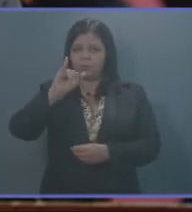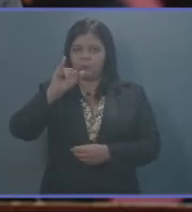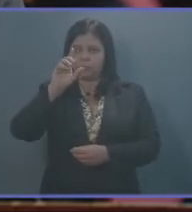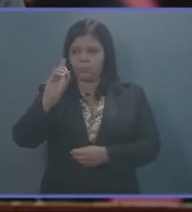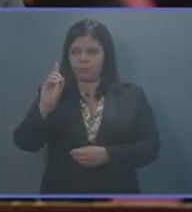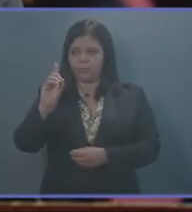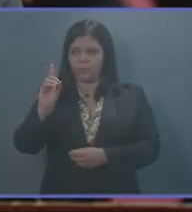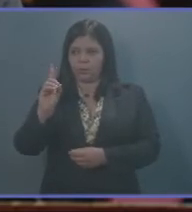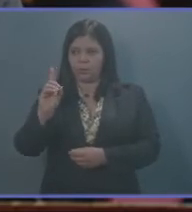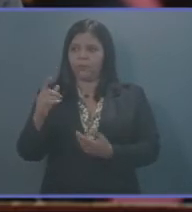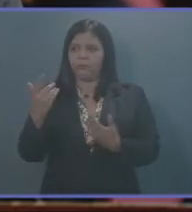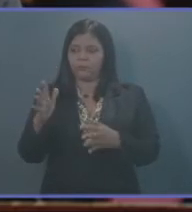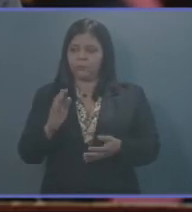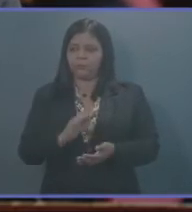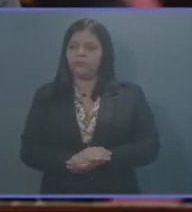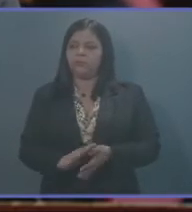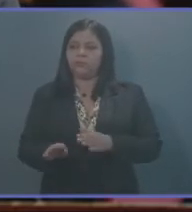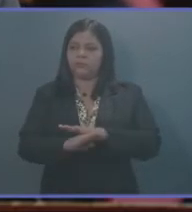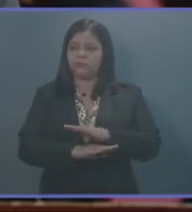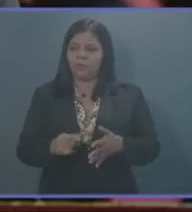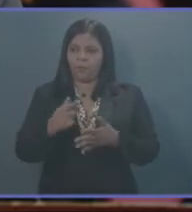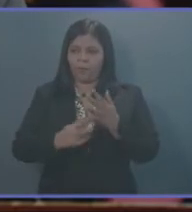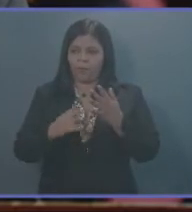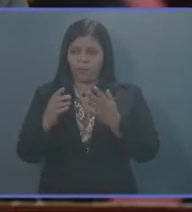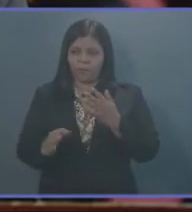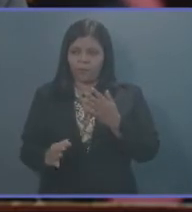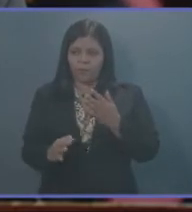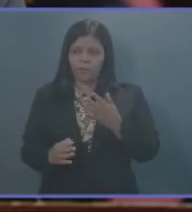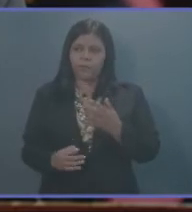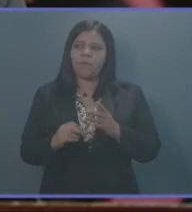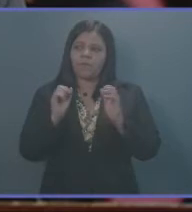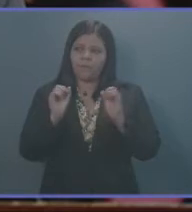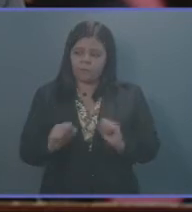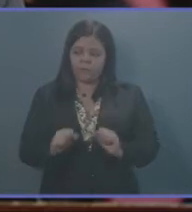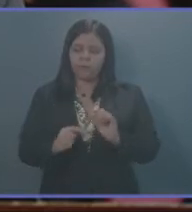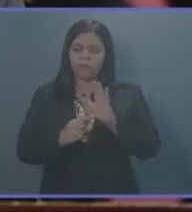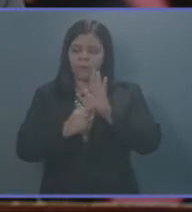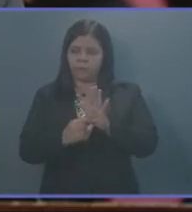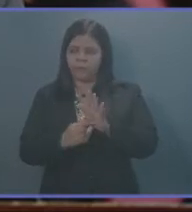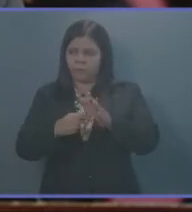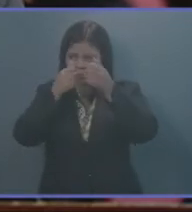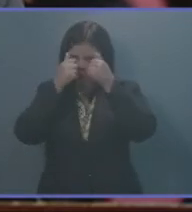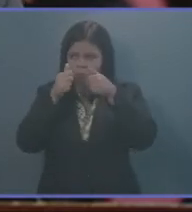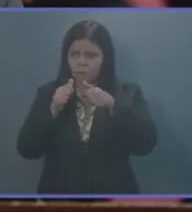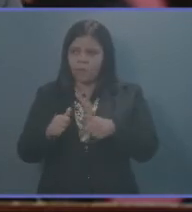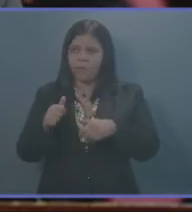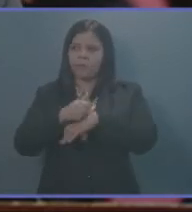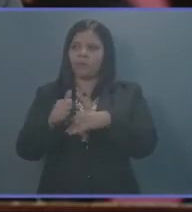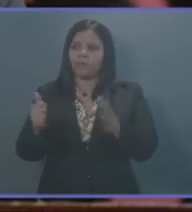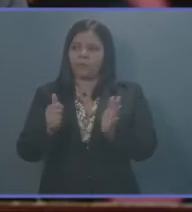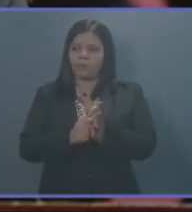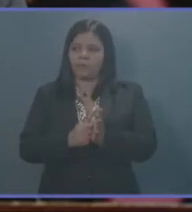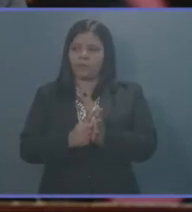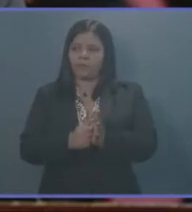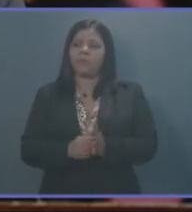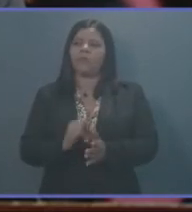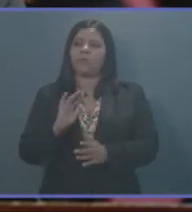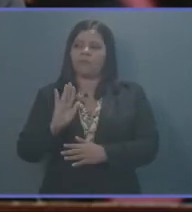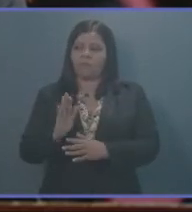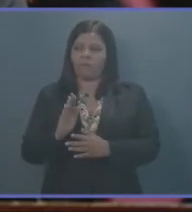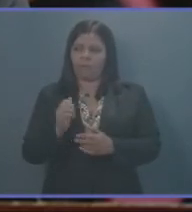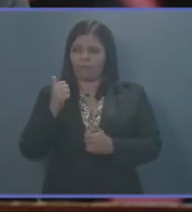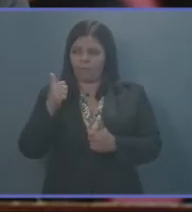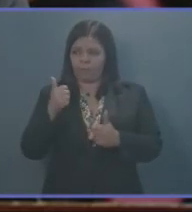BID, de conformidad con el presente decreto, deberá someterse a la aprobación de esta Asamblea Legislativa para su